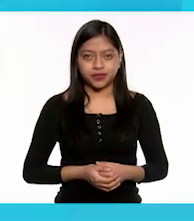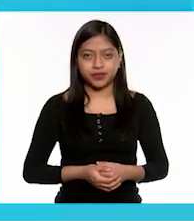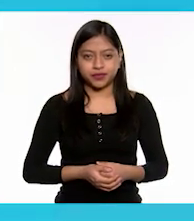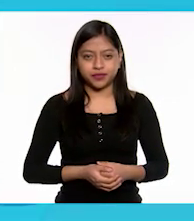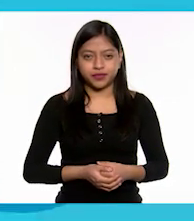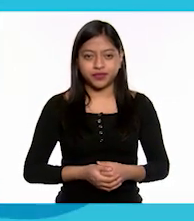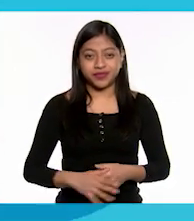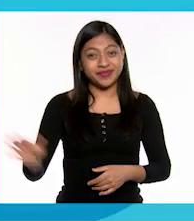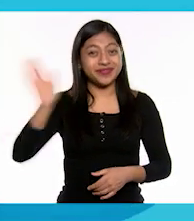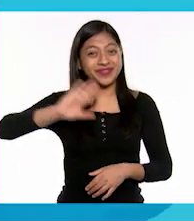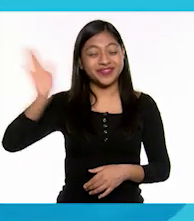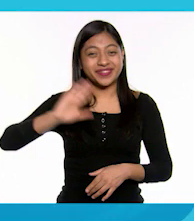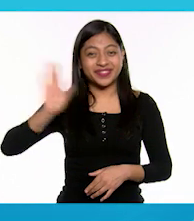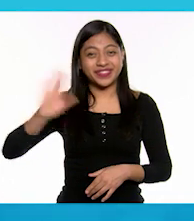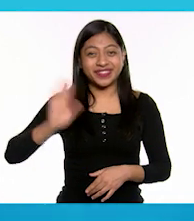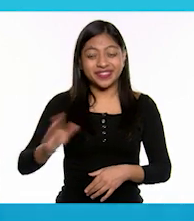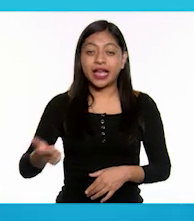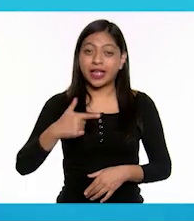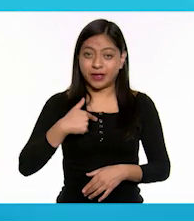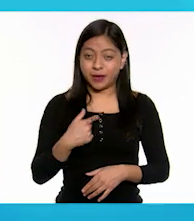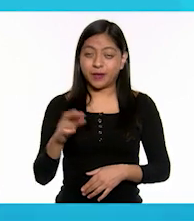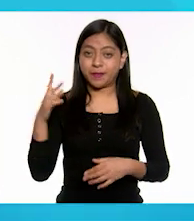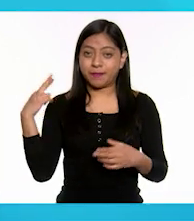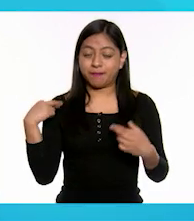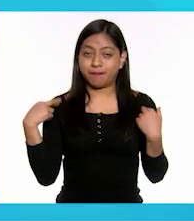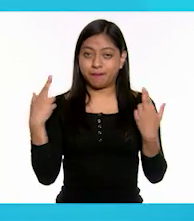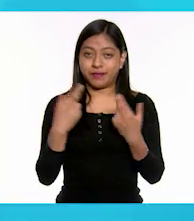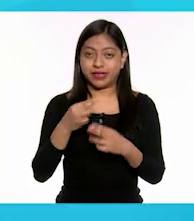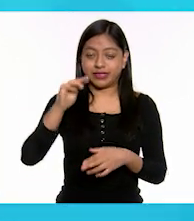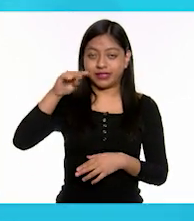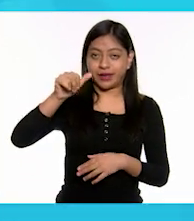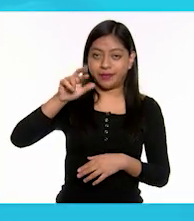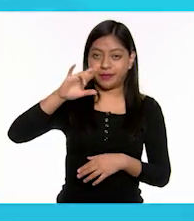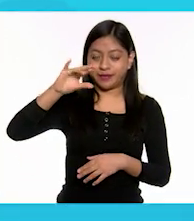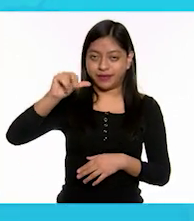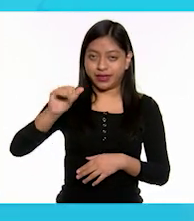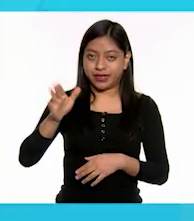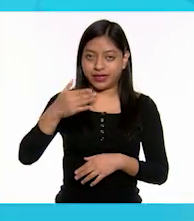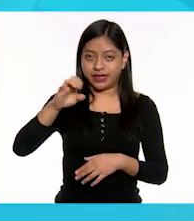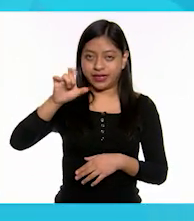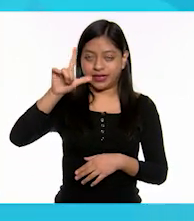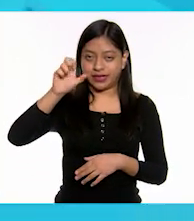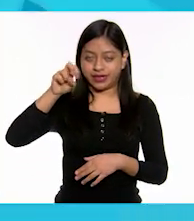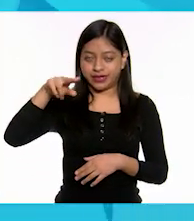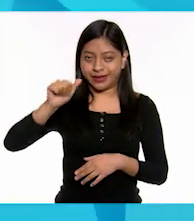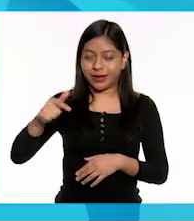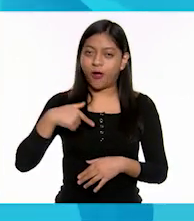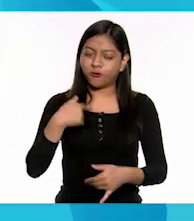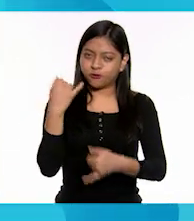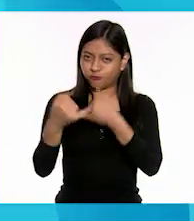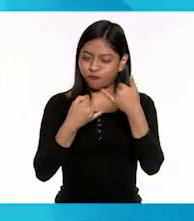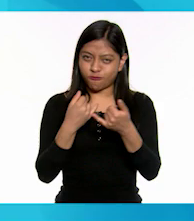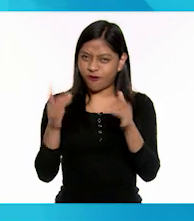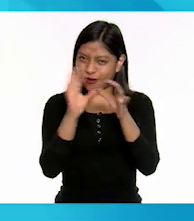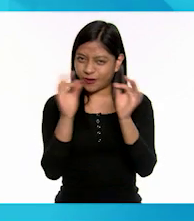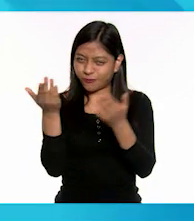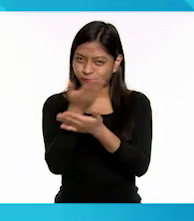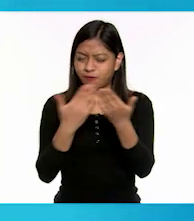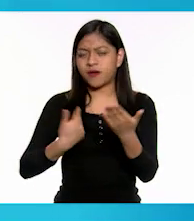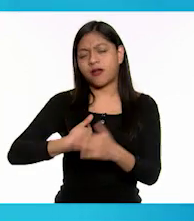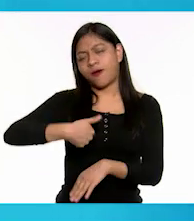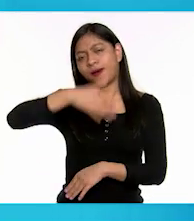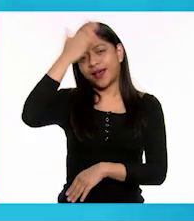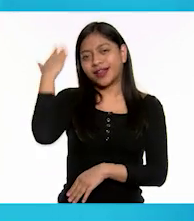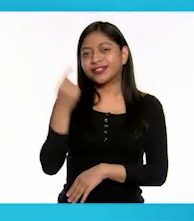hola chicos soy la profesora marina y quiero compartirles un juego que cuando yo era chica me gustaba